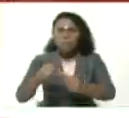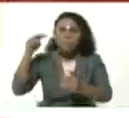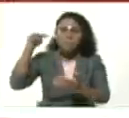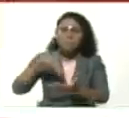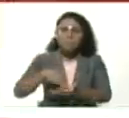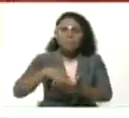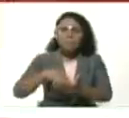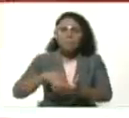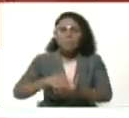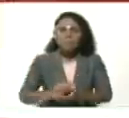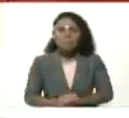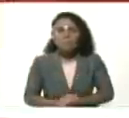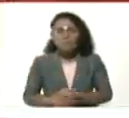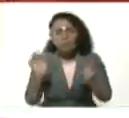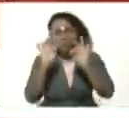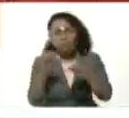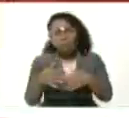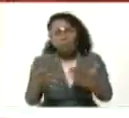que...